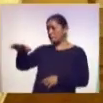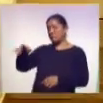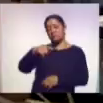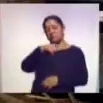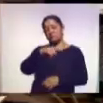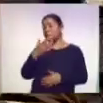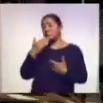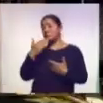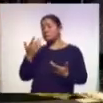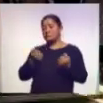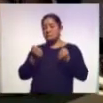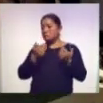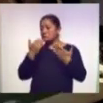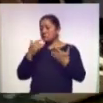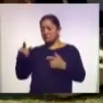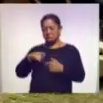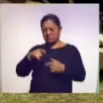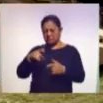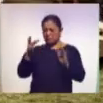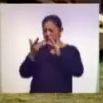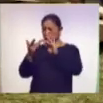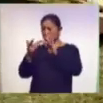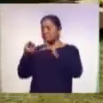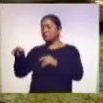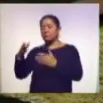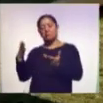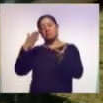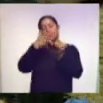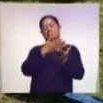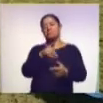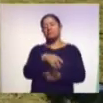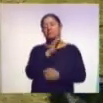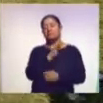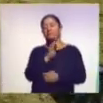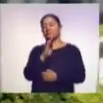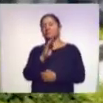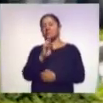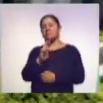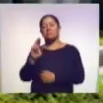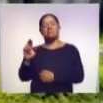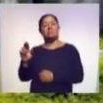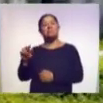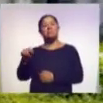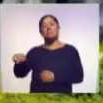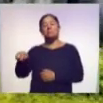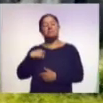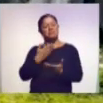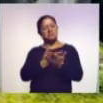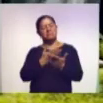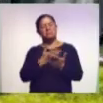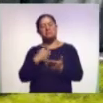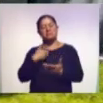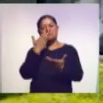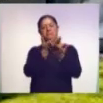ruta, por lo que se trasladaron a las instalaciones de la Fiscalía. El Ministerio Público Federal solicitó una orden de cateo y en la complementación se aseguró